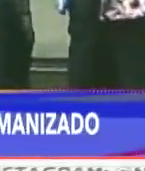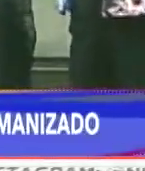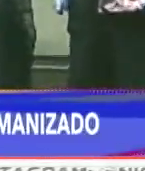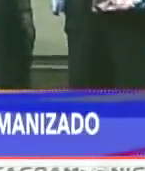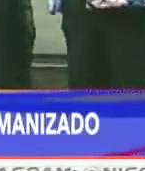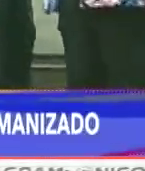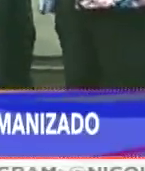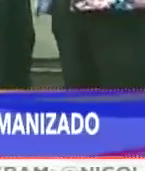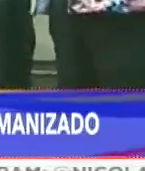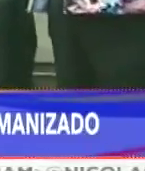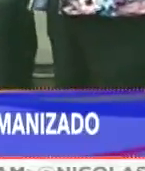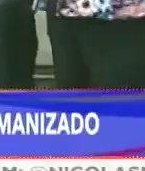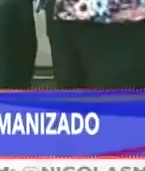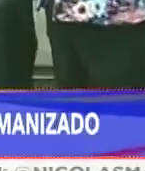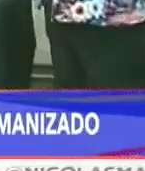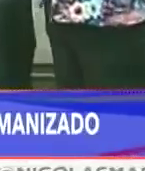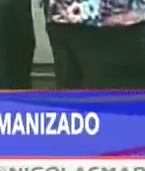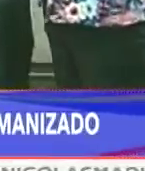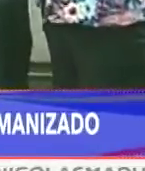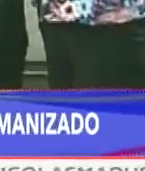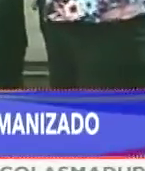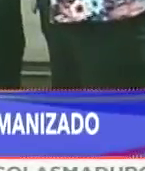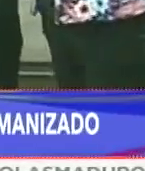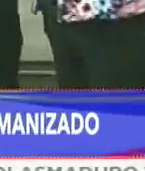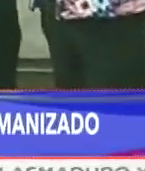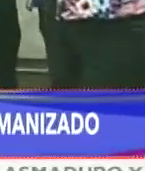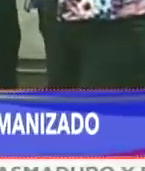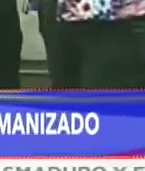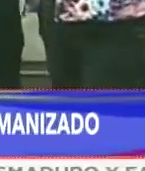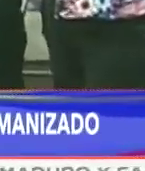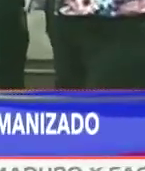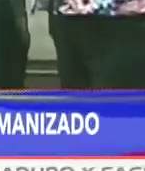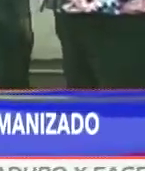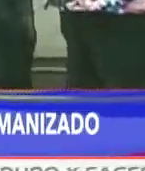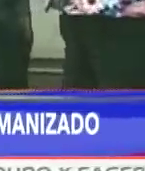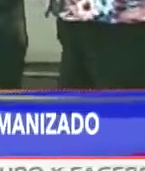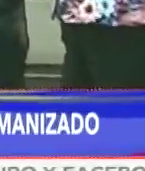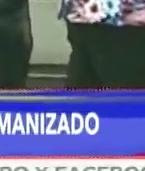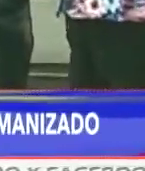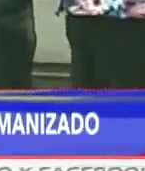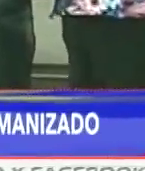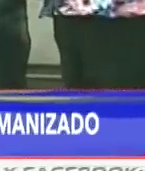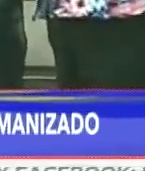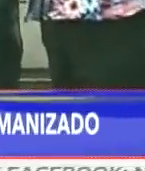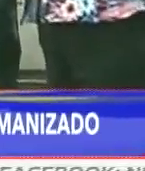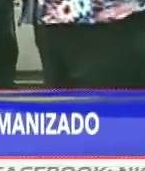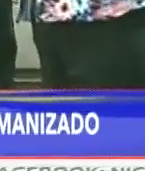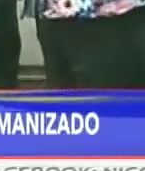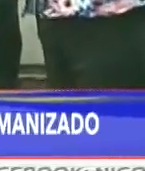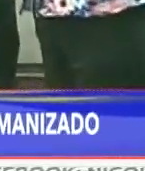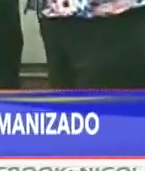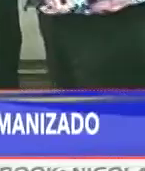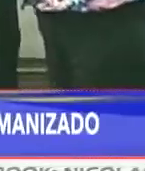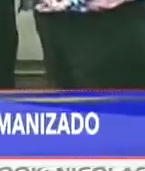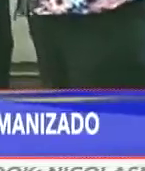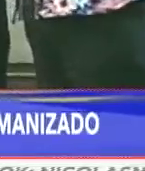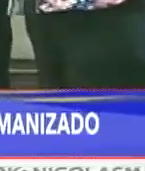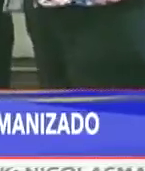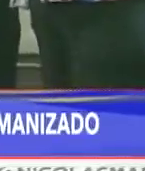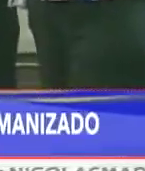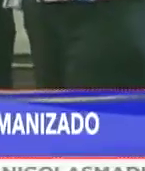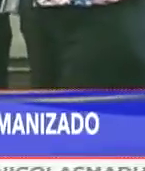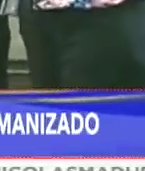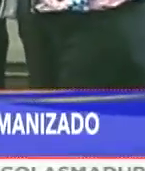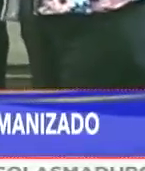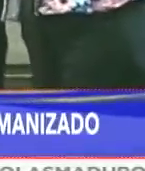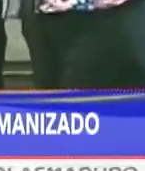mujer que es de Caucagüita, de La Dolorita, de Petare, pero además de ella ha asumido formarse